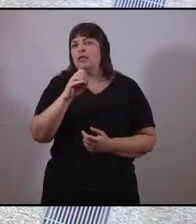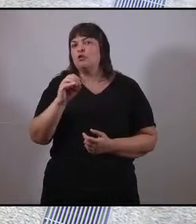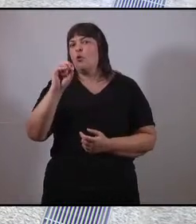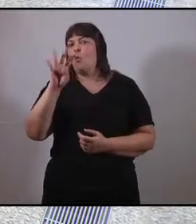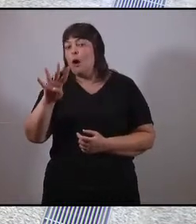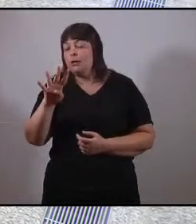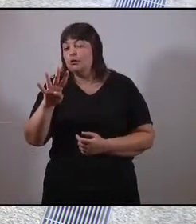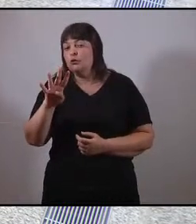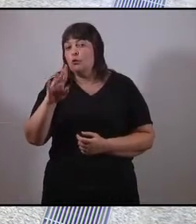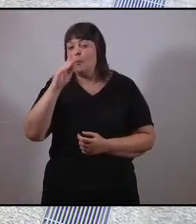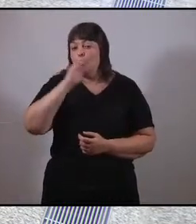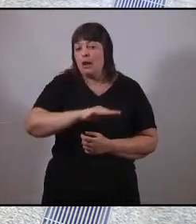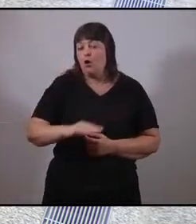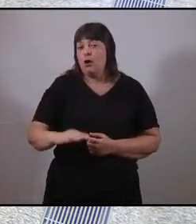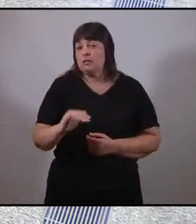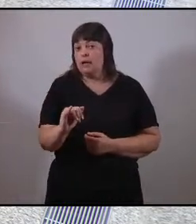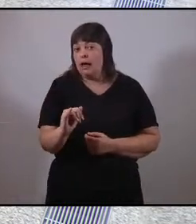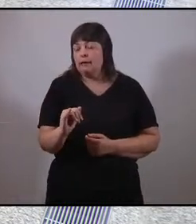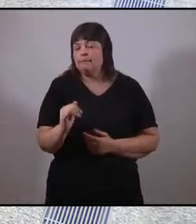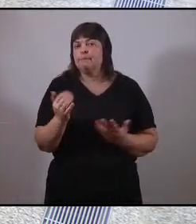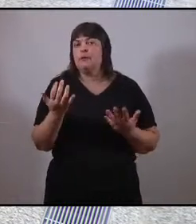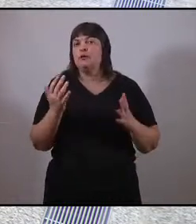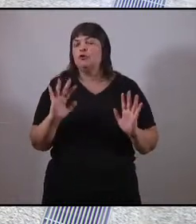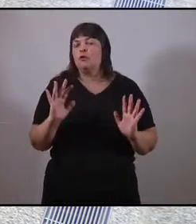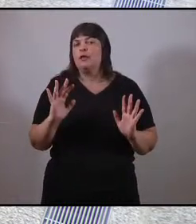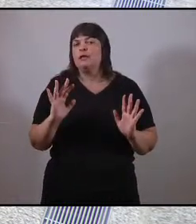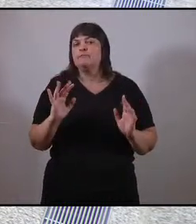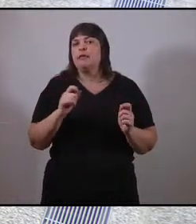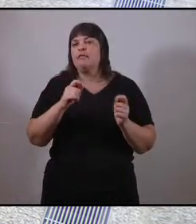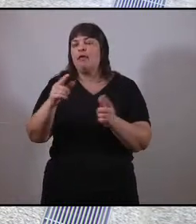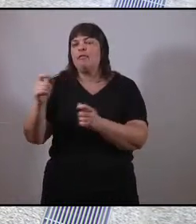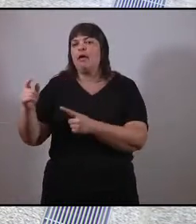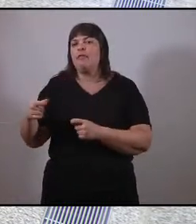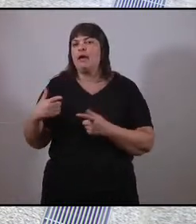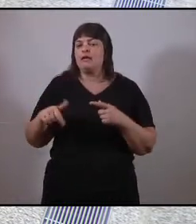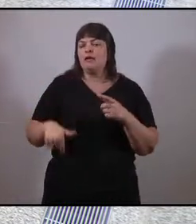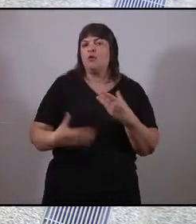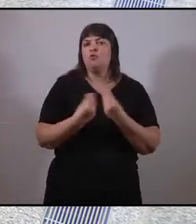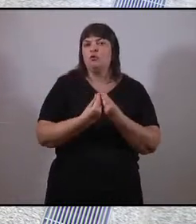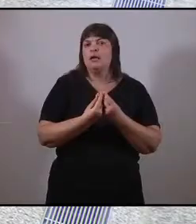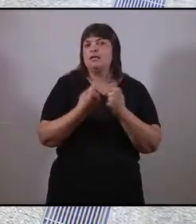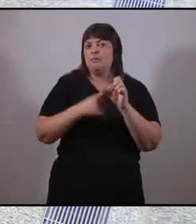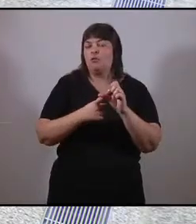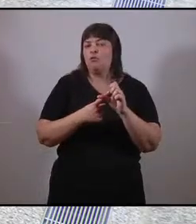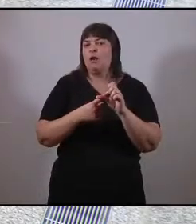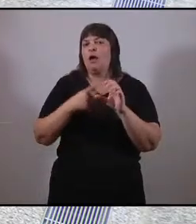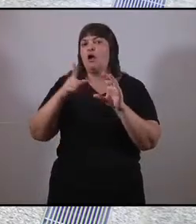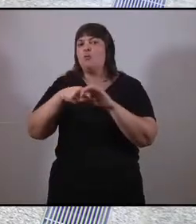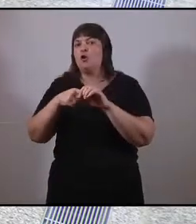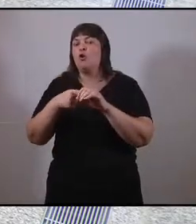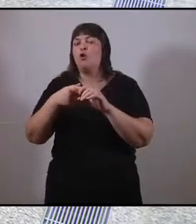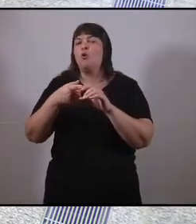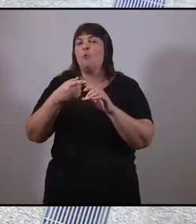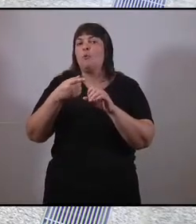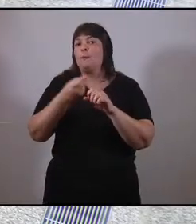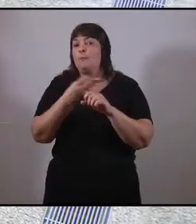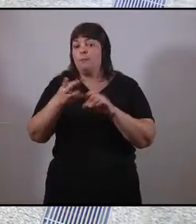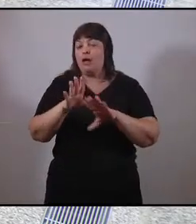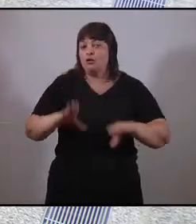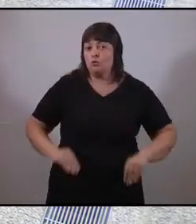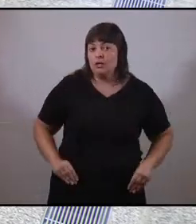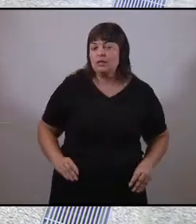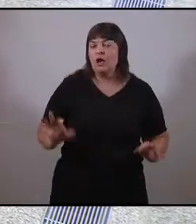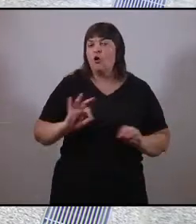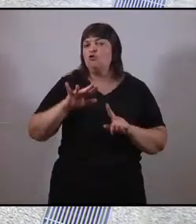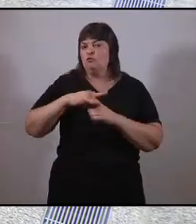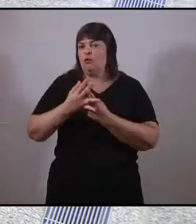¿no?, los menores que hay. ¿Cómo ve esa asignación la Junta de Extremadura? ¿Podrá asumir ese número de plazas? ¿Se podrían incrementar? ¿Cuál es la